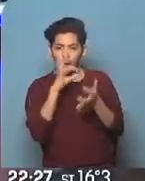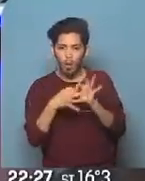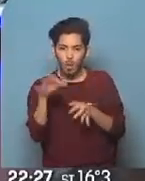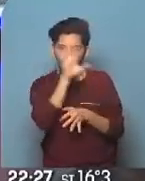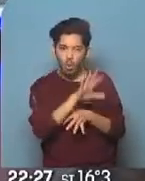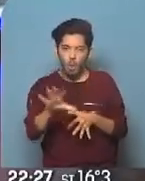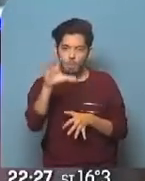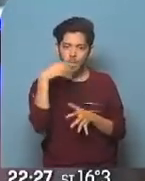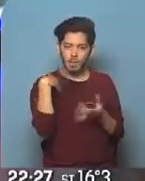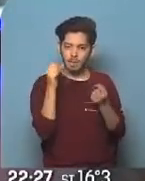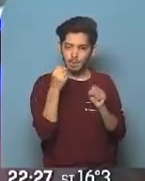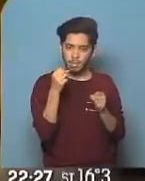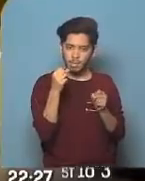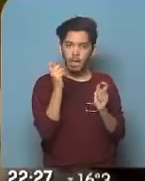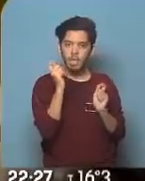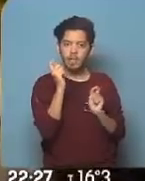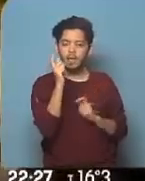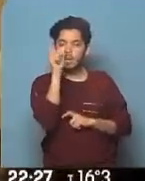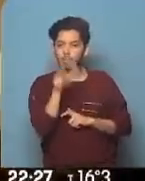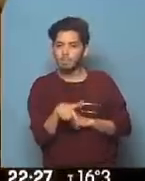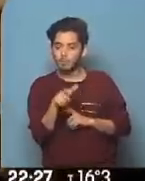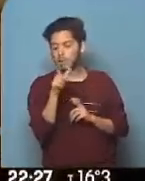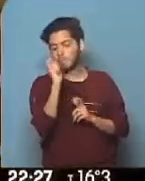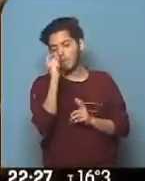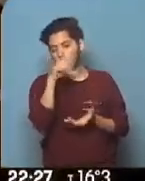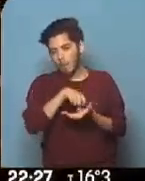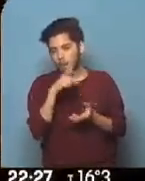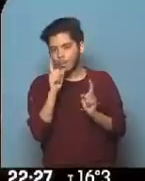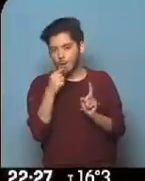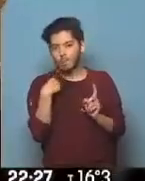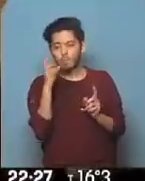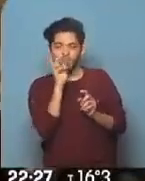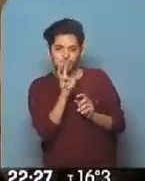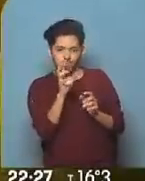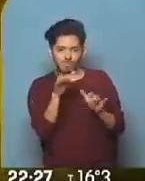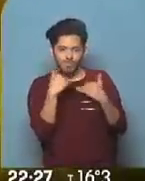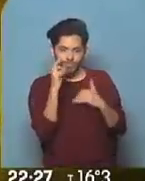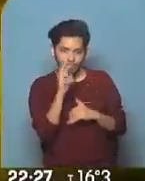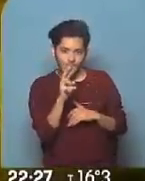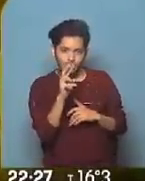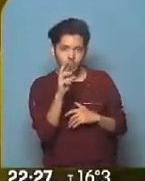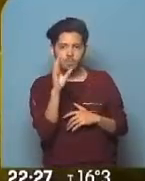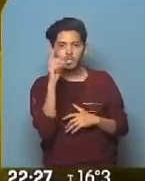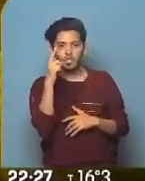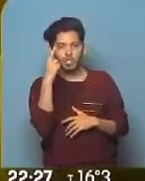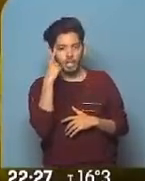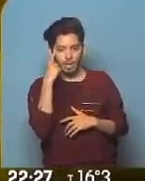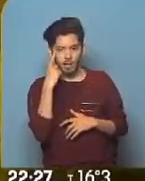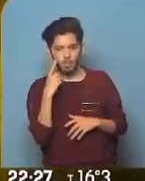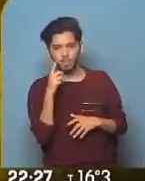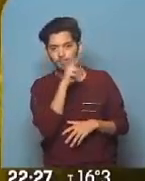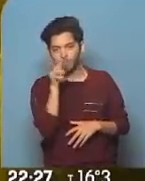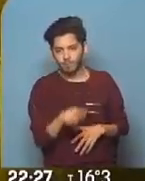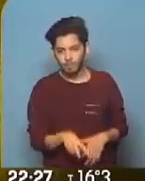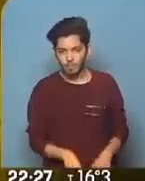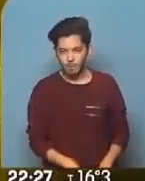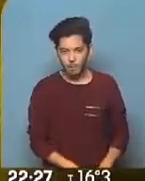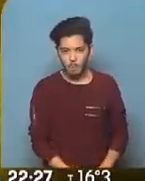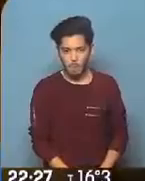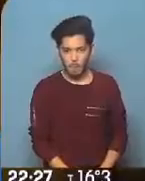China. Vemos un informe. They have not adhered to the spirit of that agreement or to the agreement